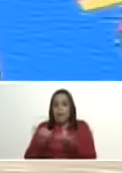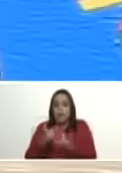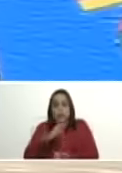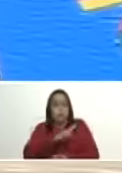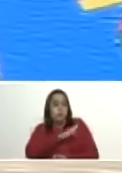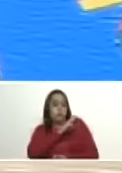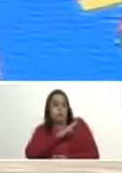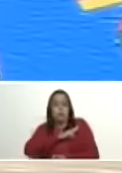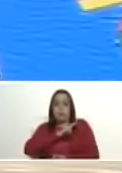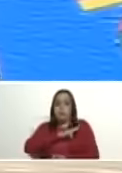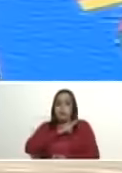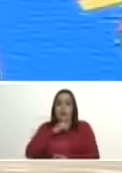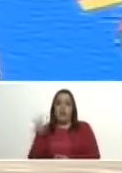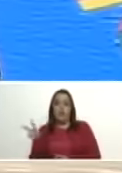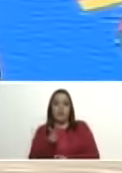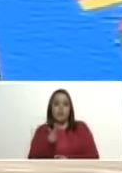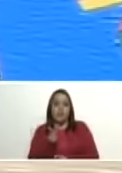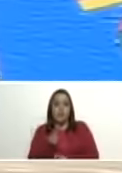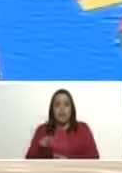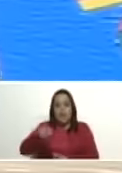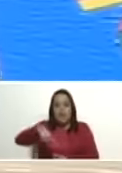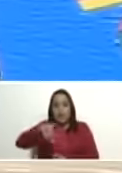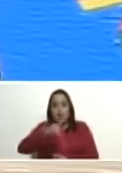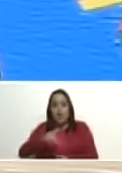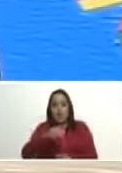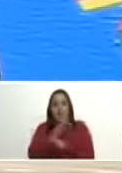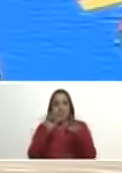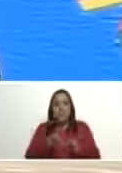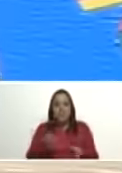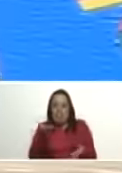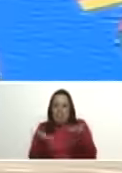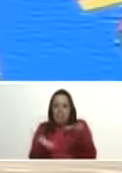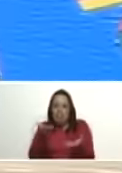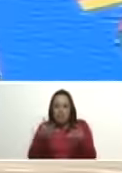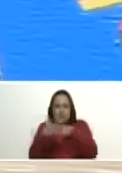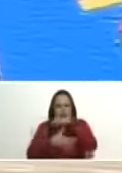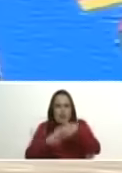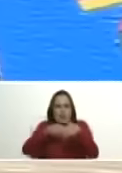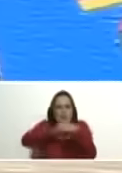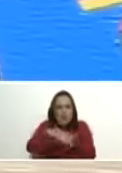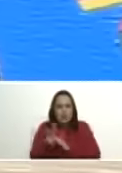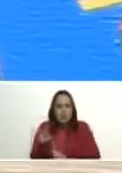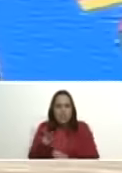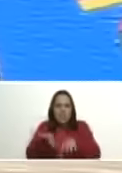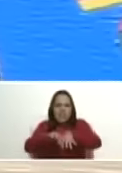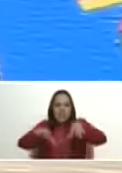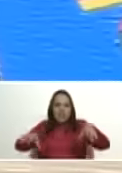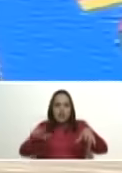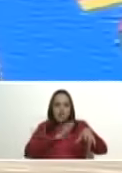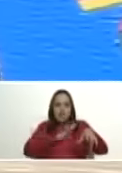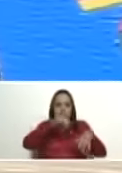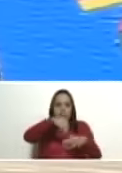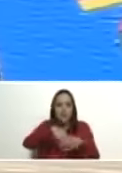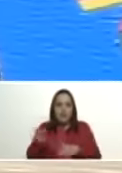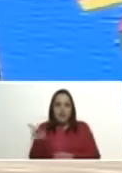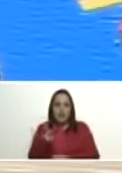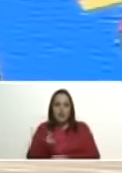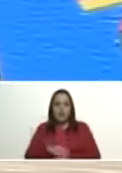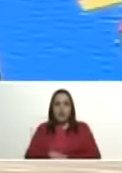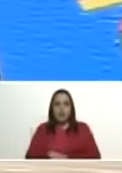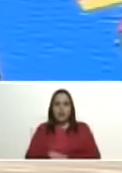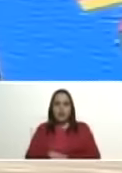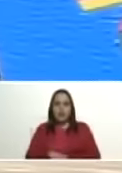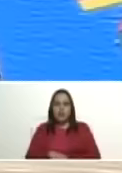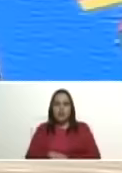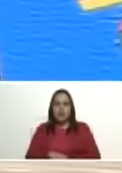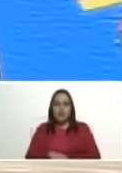venezolanos, para que ellos fueran factor de desestabilización interna, de división interna, y para